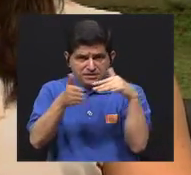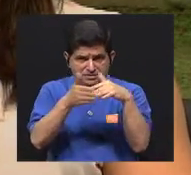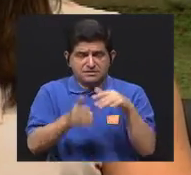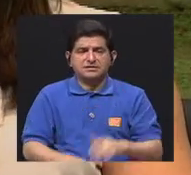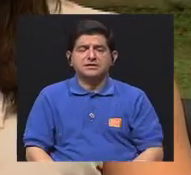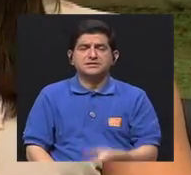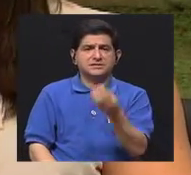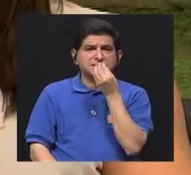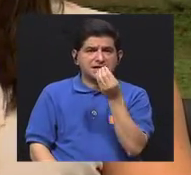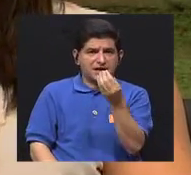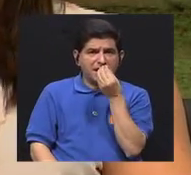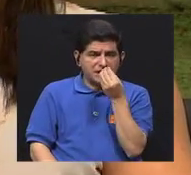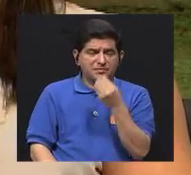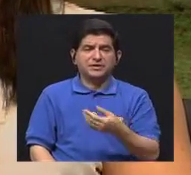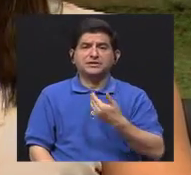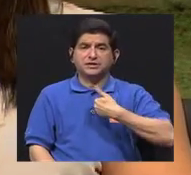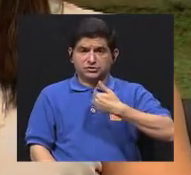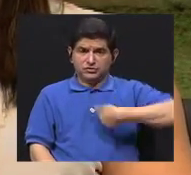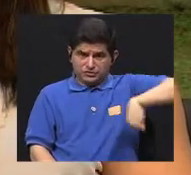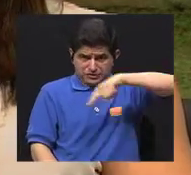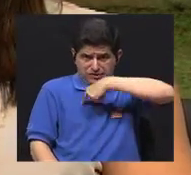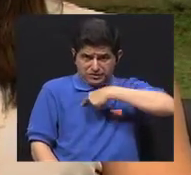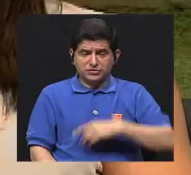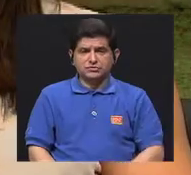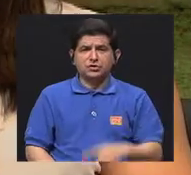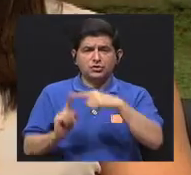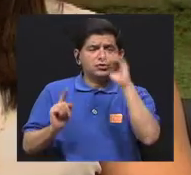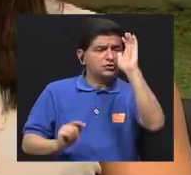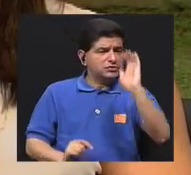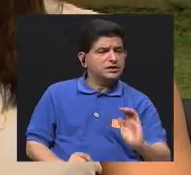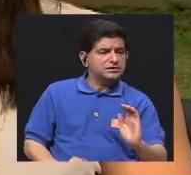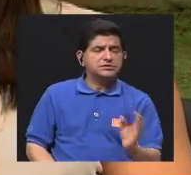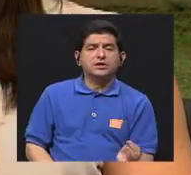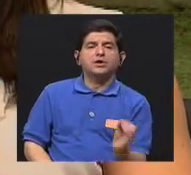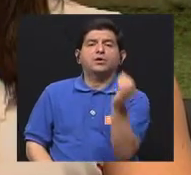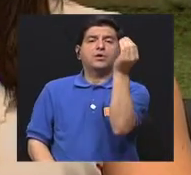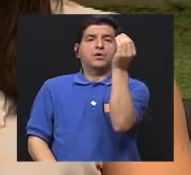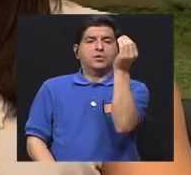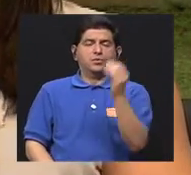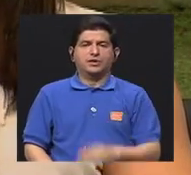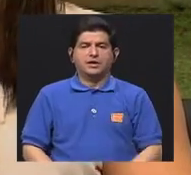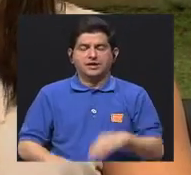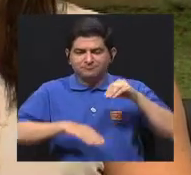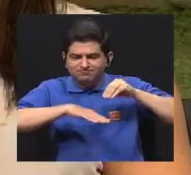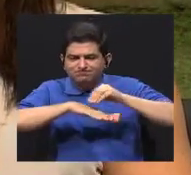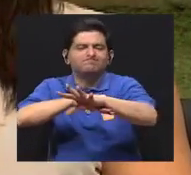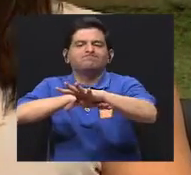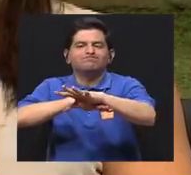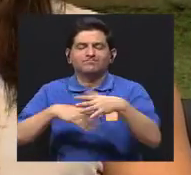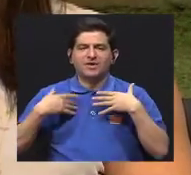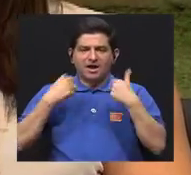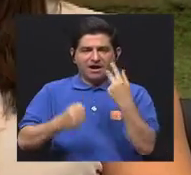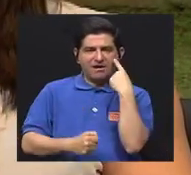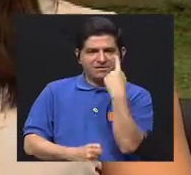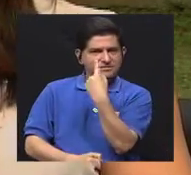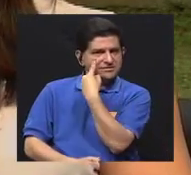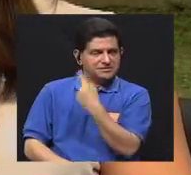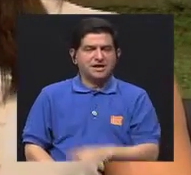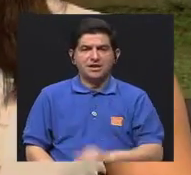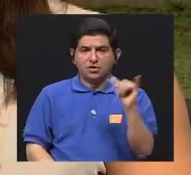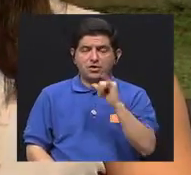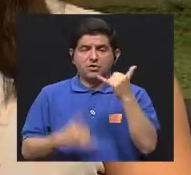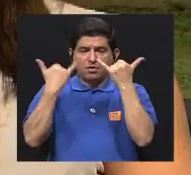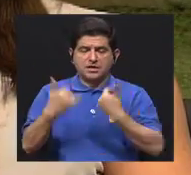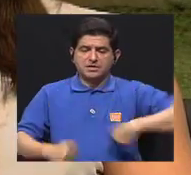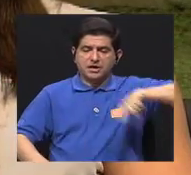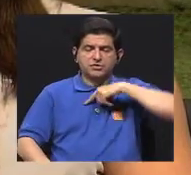la alimentación que tengamos, por ejemplo, desde la infancia o de la adolescencia, va a repercutir en nuestra salud visual inclusive cuando